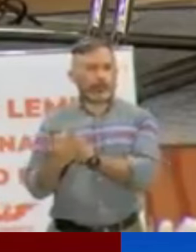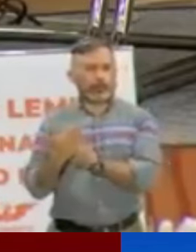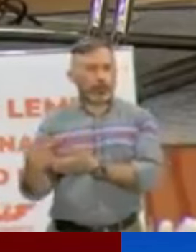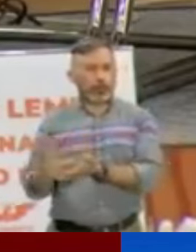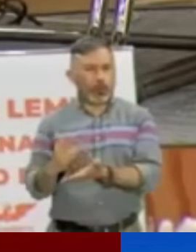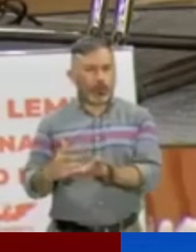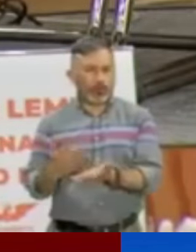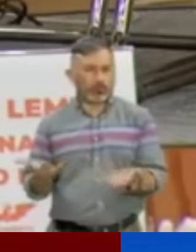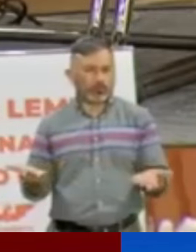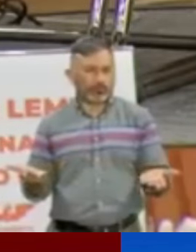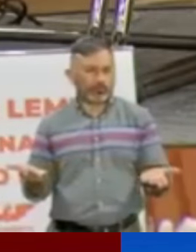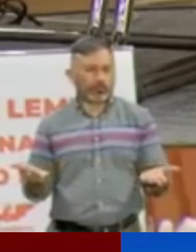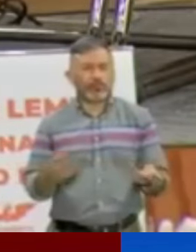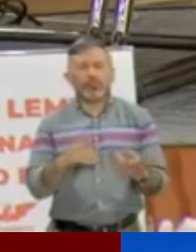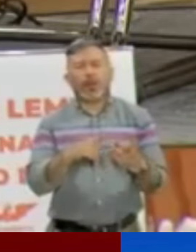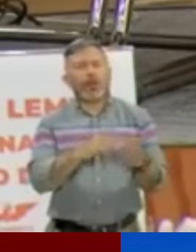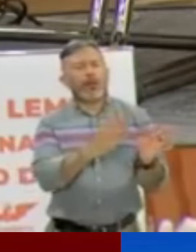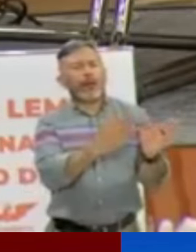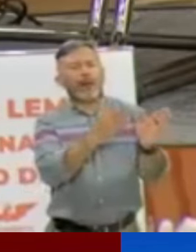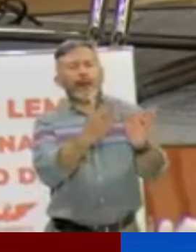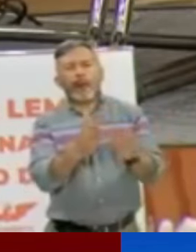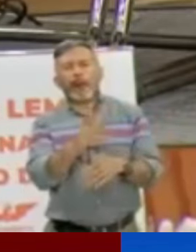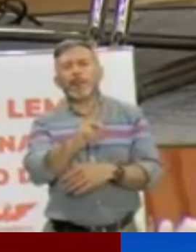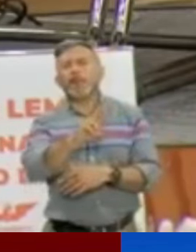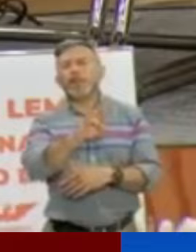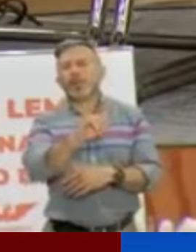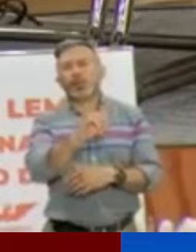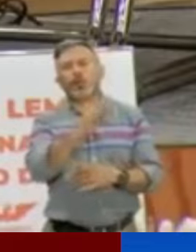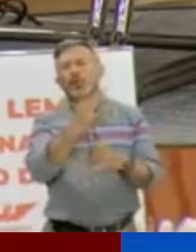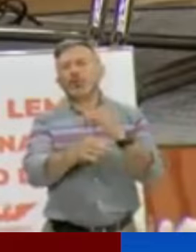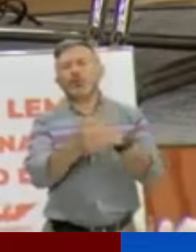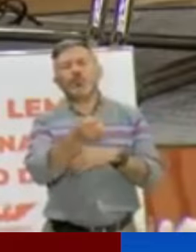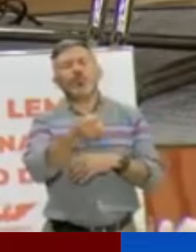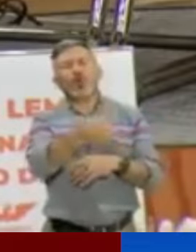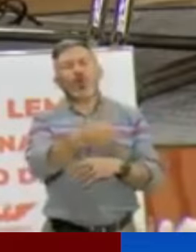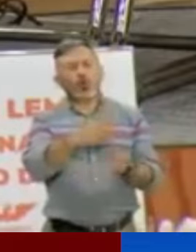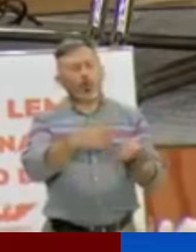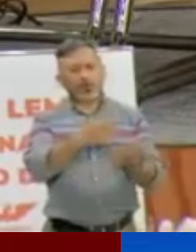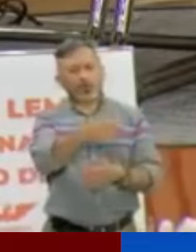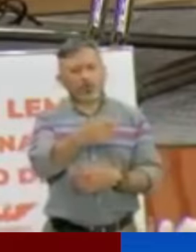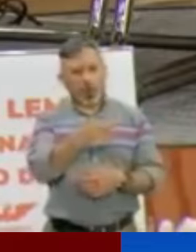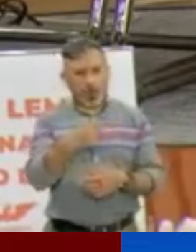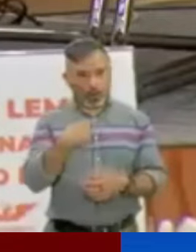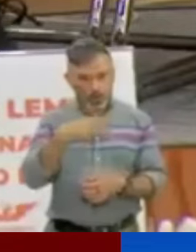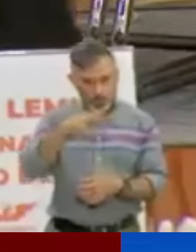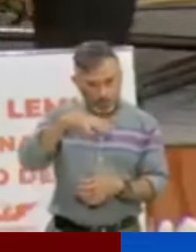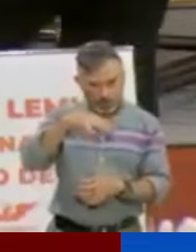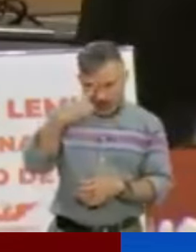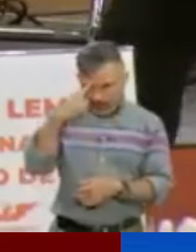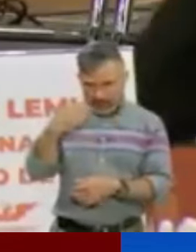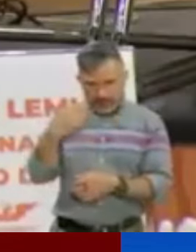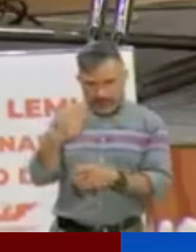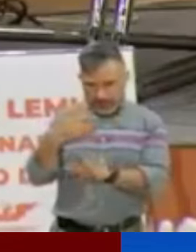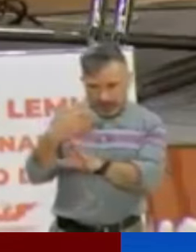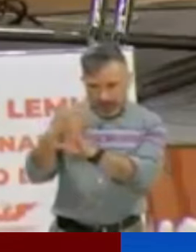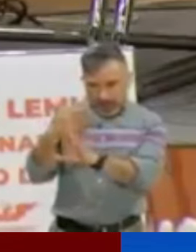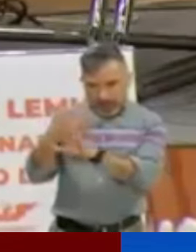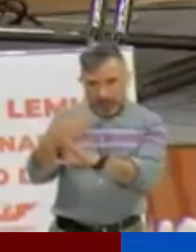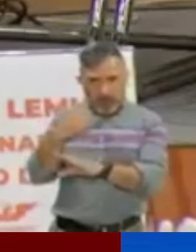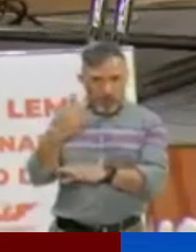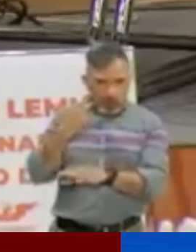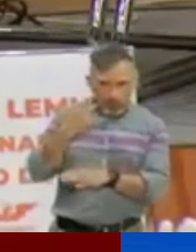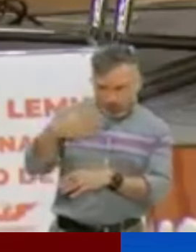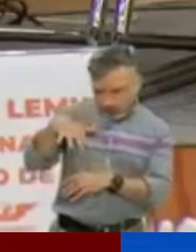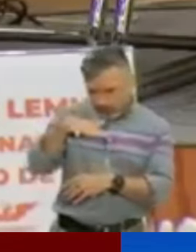PRI, pues para cerrar, vuelvo a insistir, ninguna persecución política, están los datos, están